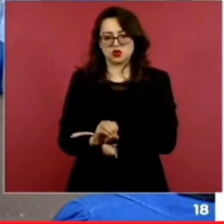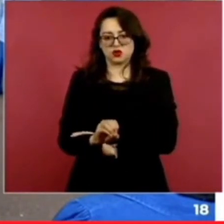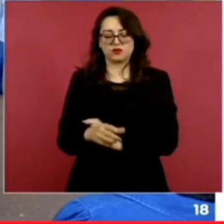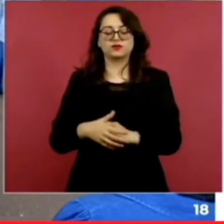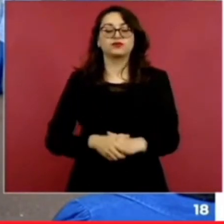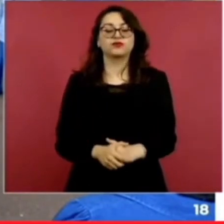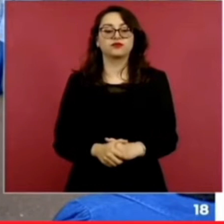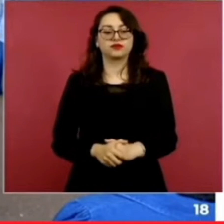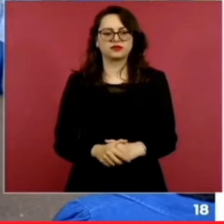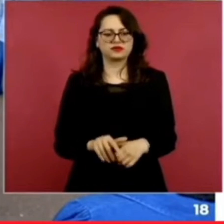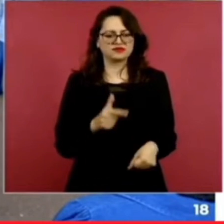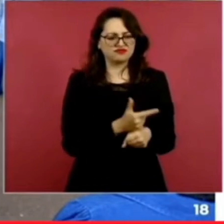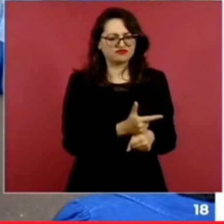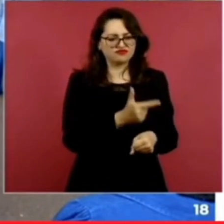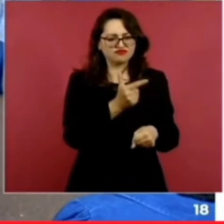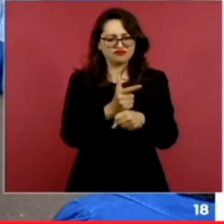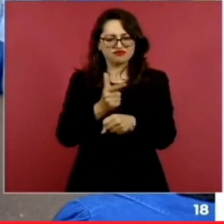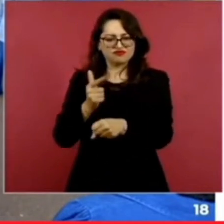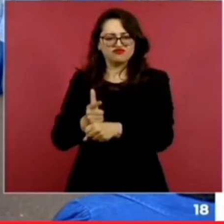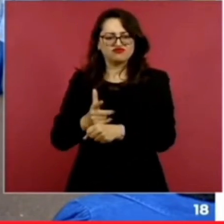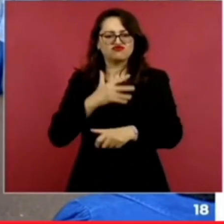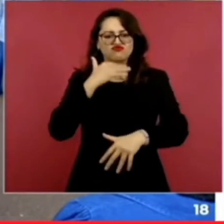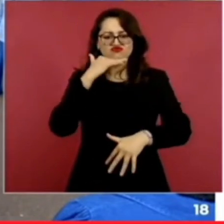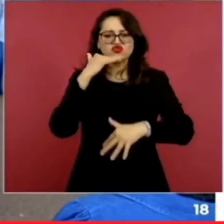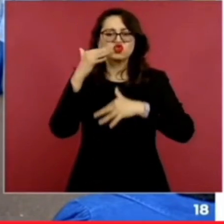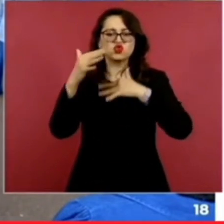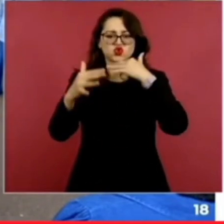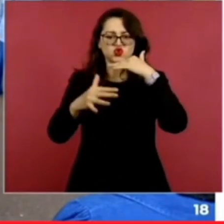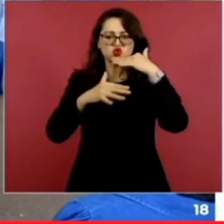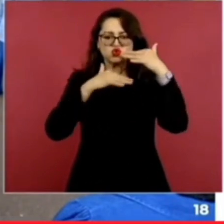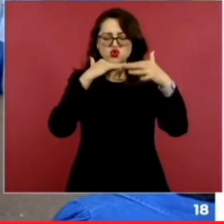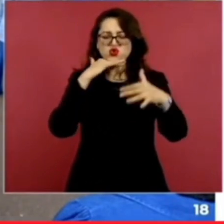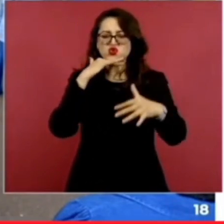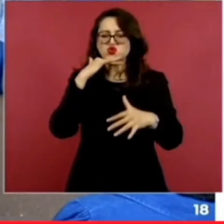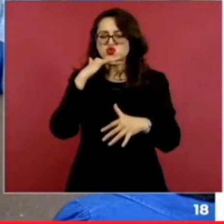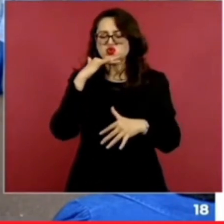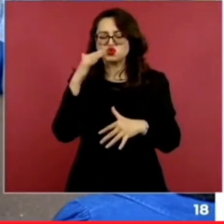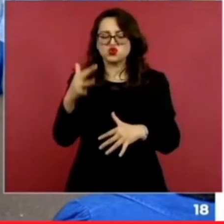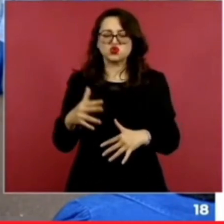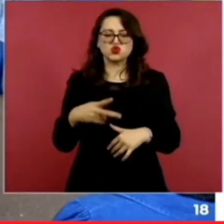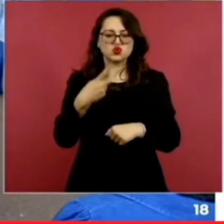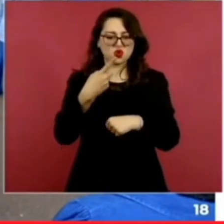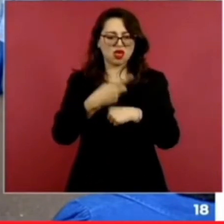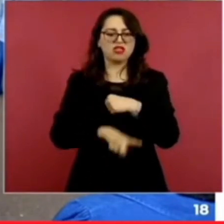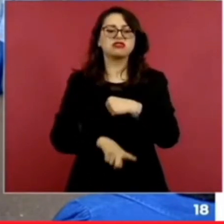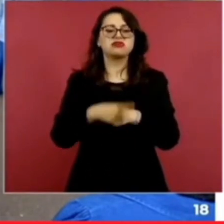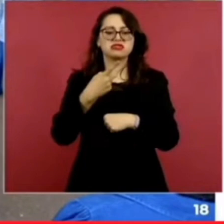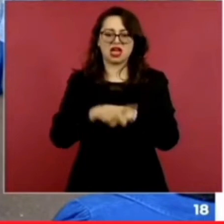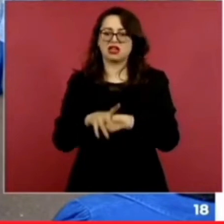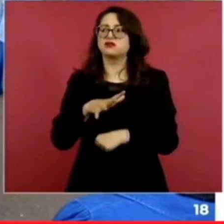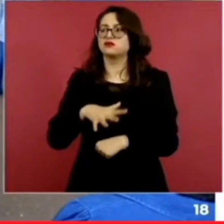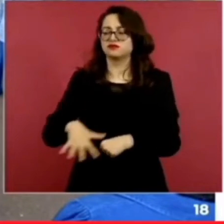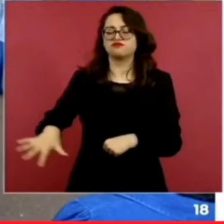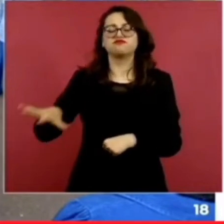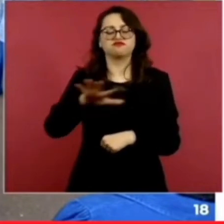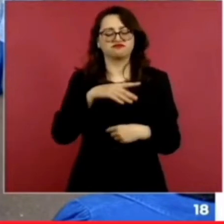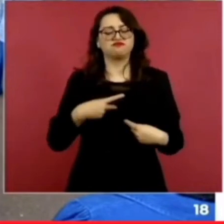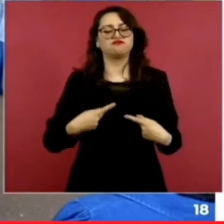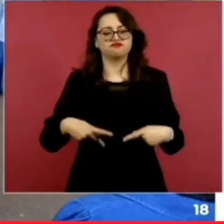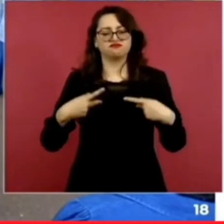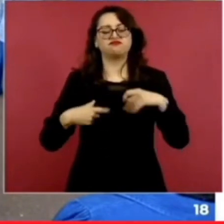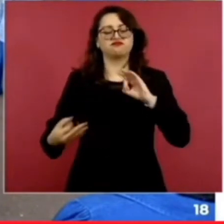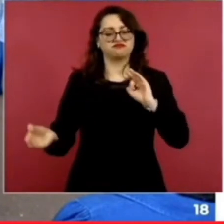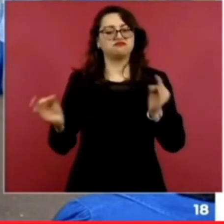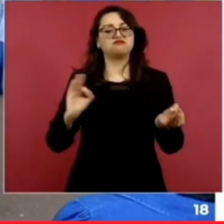enriquecimiento encontrado muestra contaminación constante en la región para la mayoría de los poblados